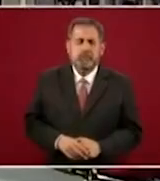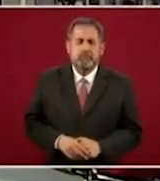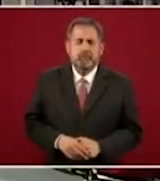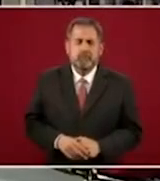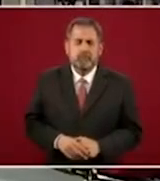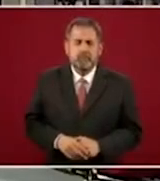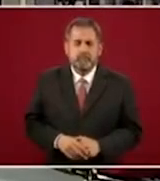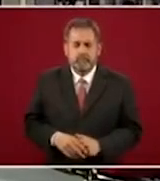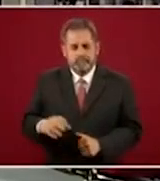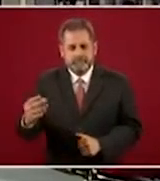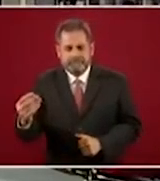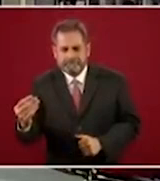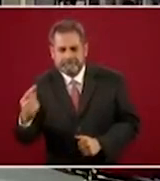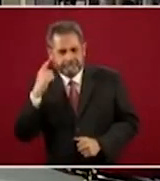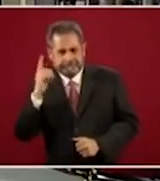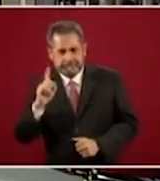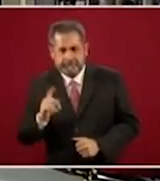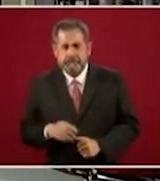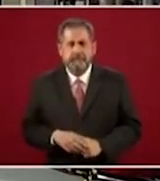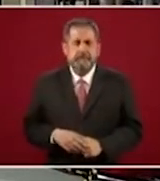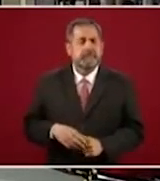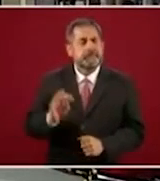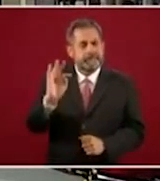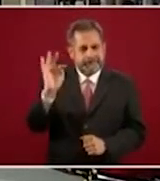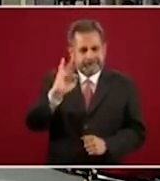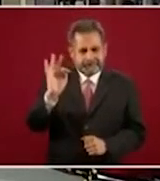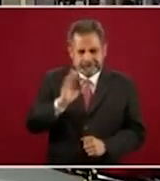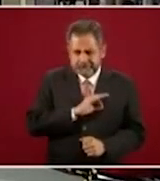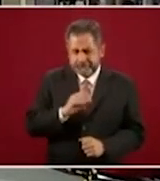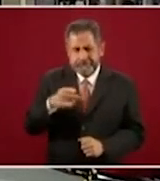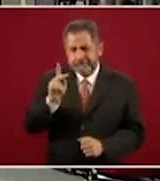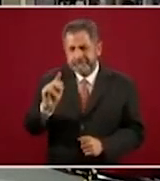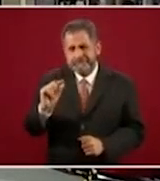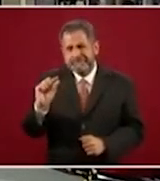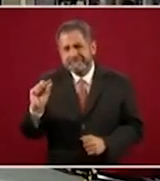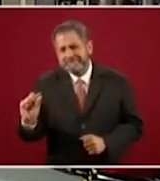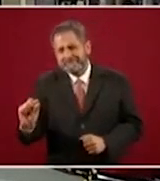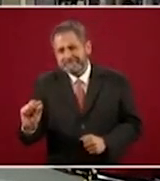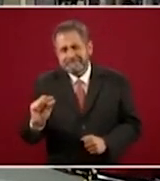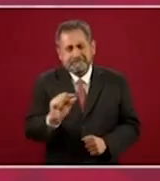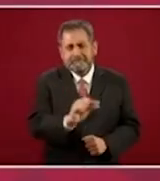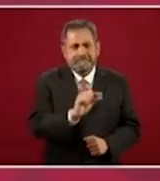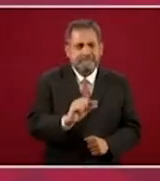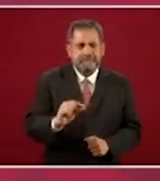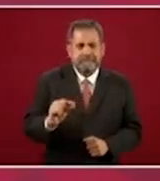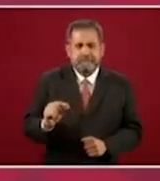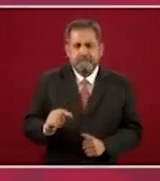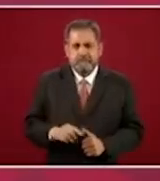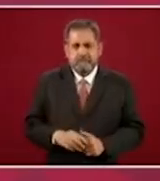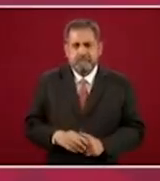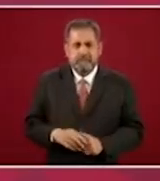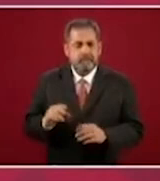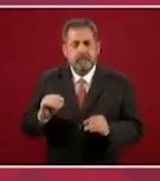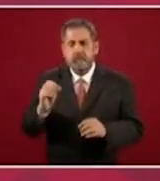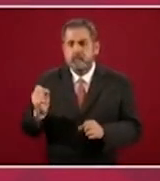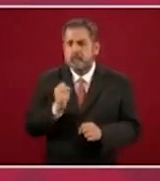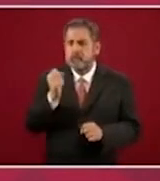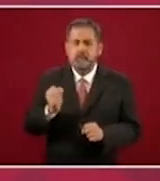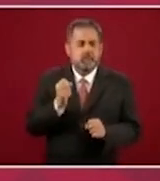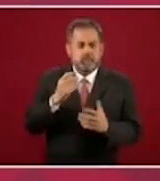sí puede ser pero es mínimo no hemos tenido afortunadamente